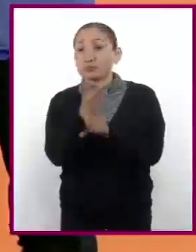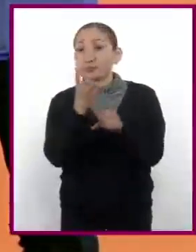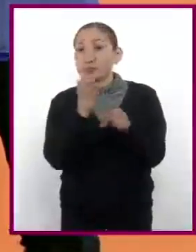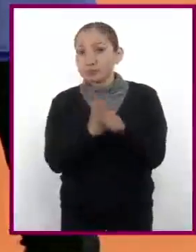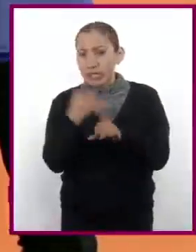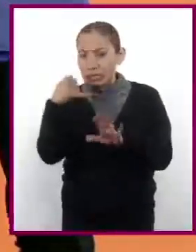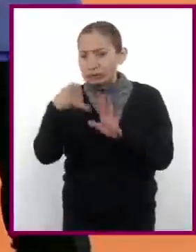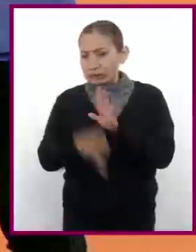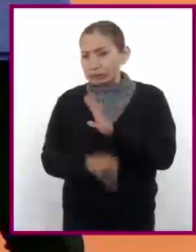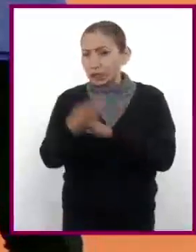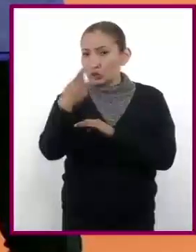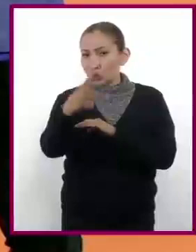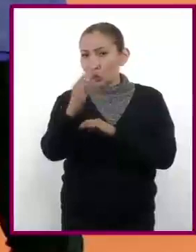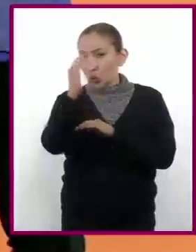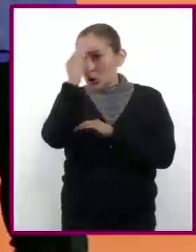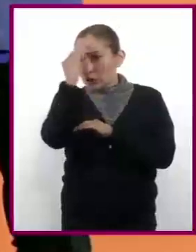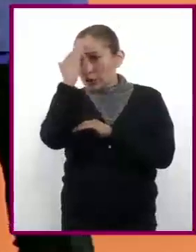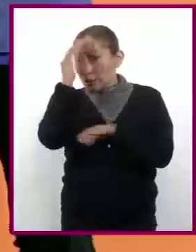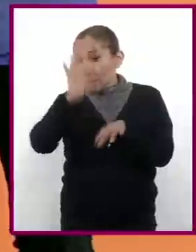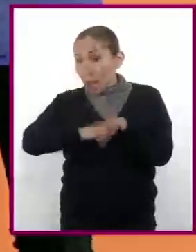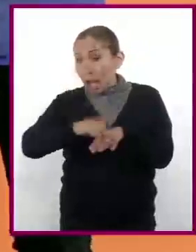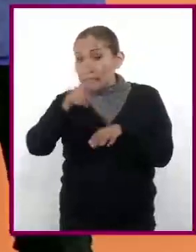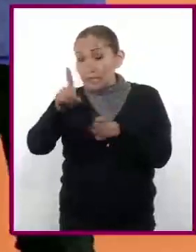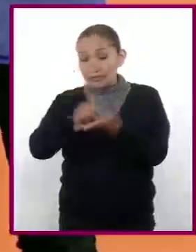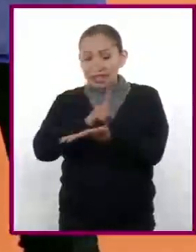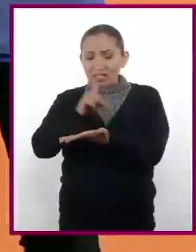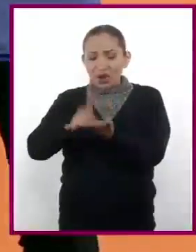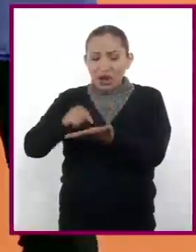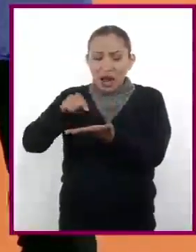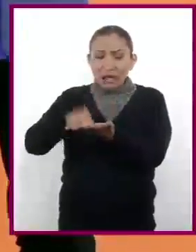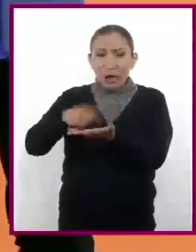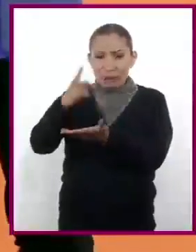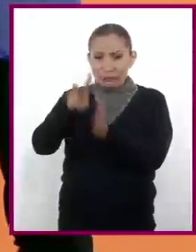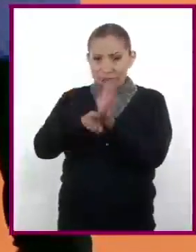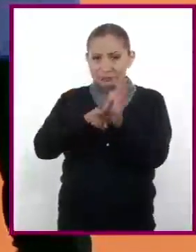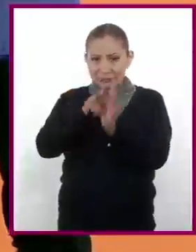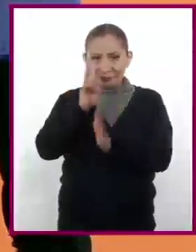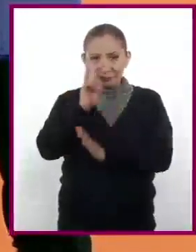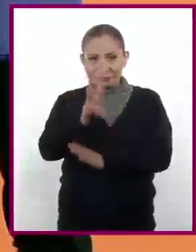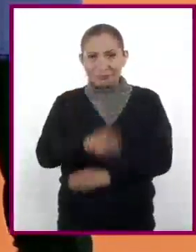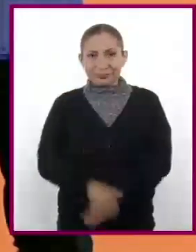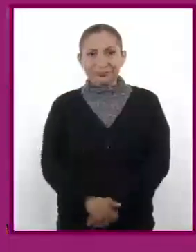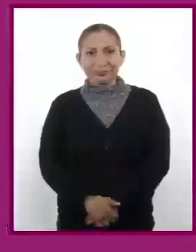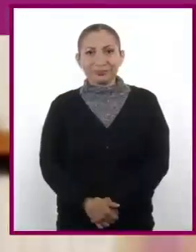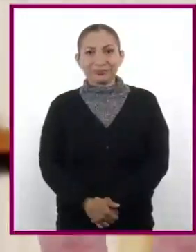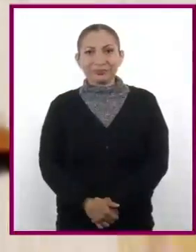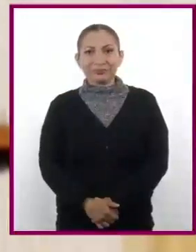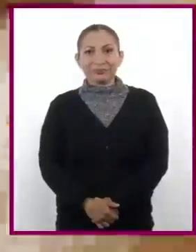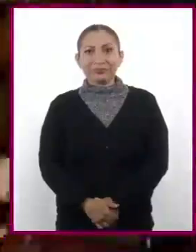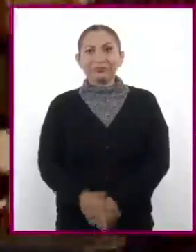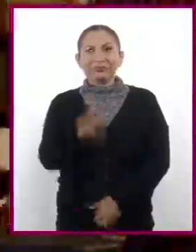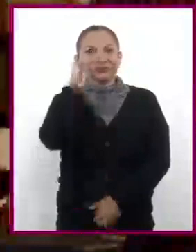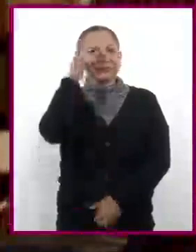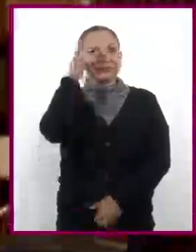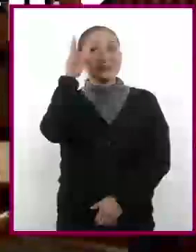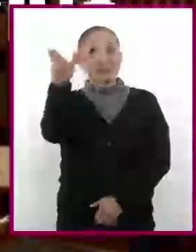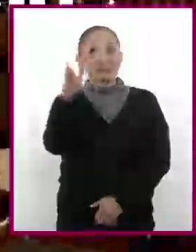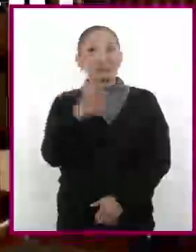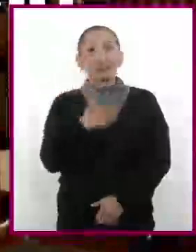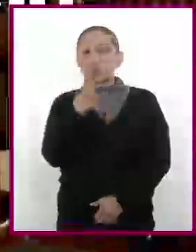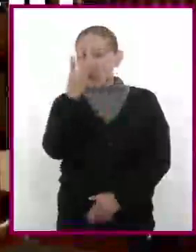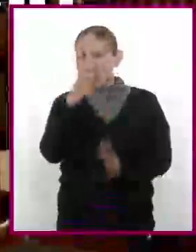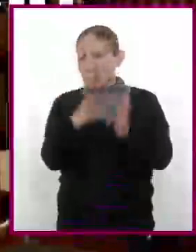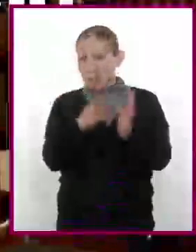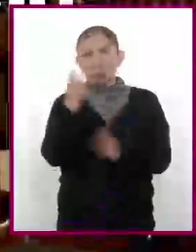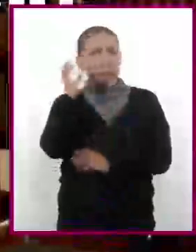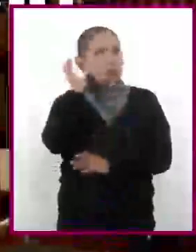que profundicen en su conocimiento sobre los diccionarios con este video. Hola. ¿Alguna vez